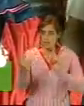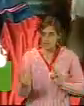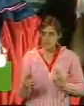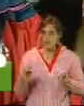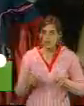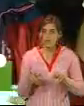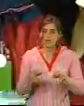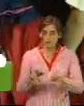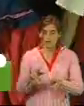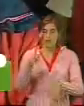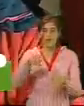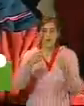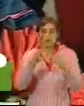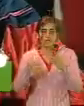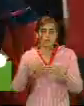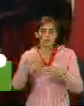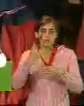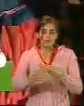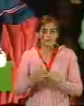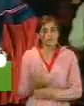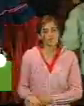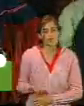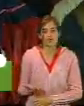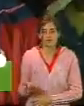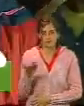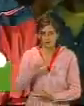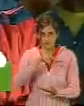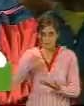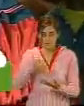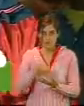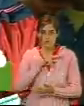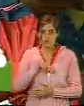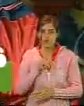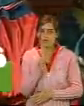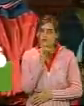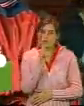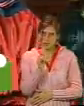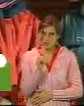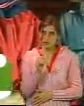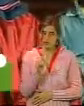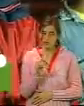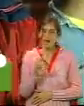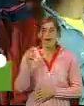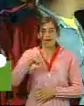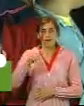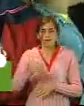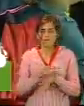sobre el Orinoco y otros proyectos de importancia nacional. Nosotros con esta información